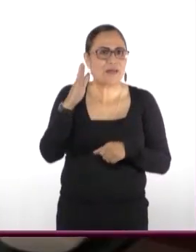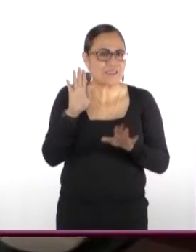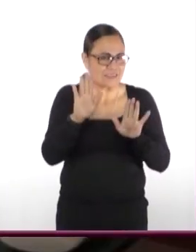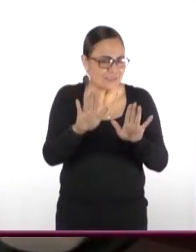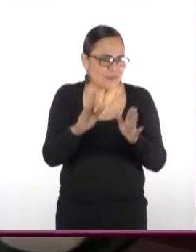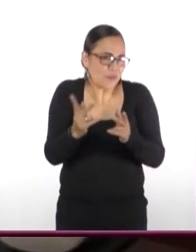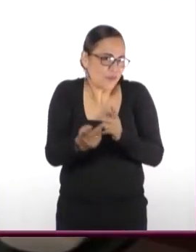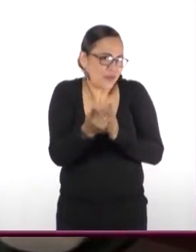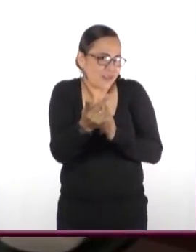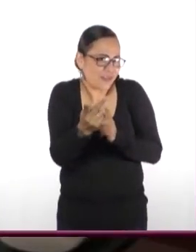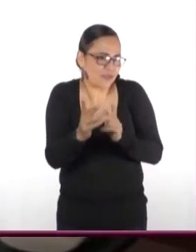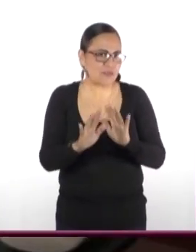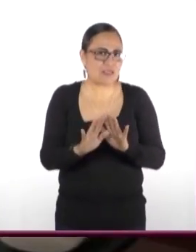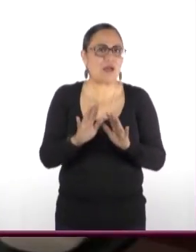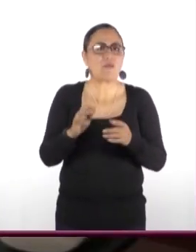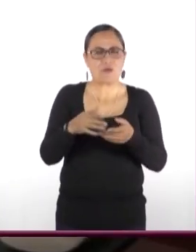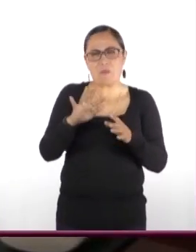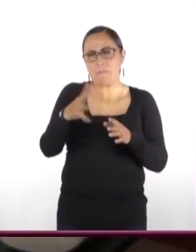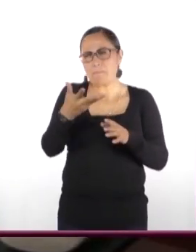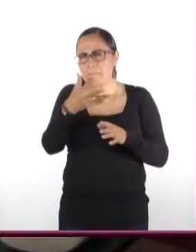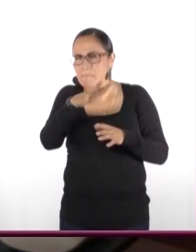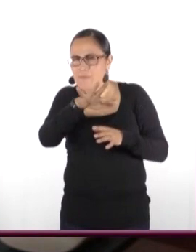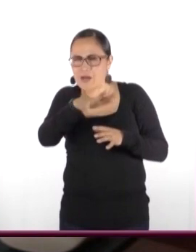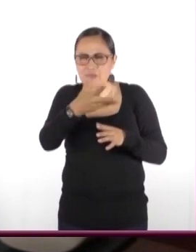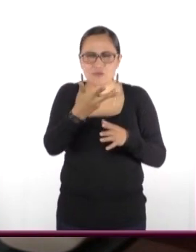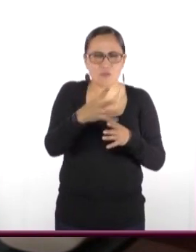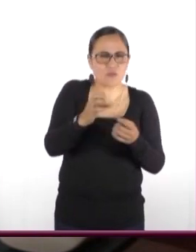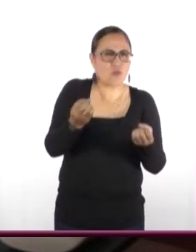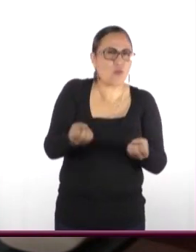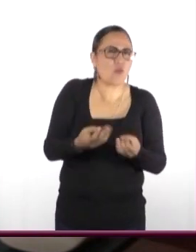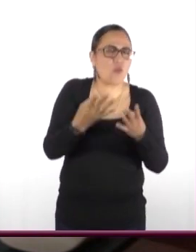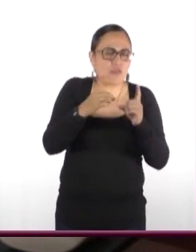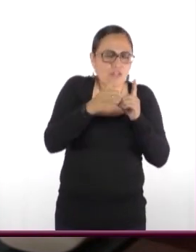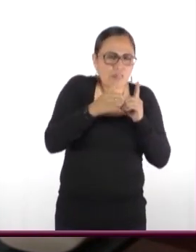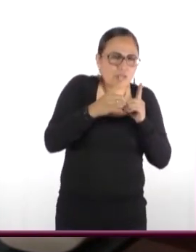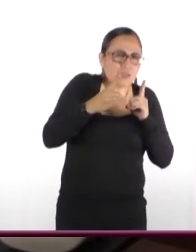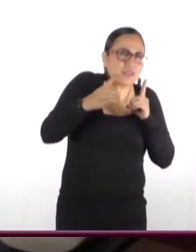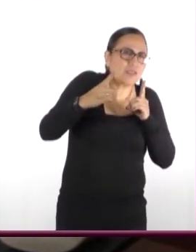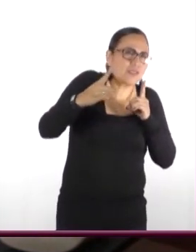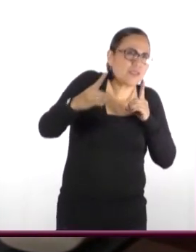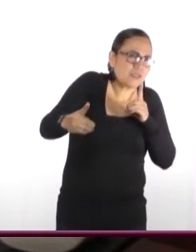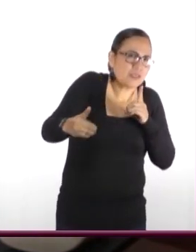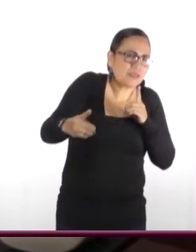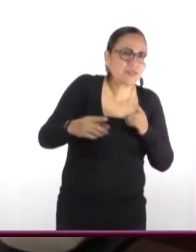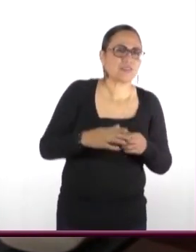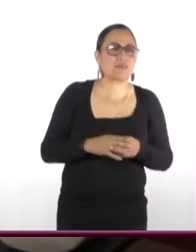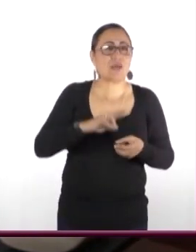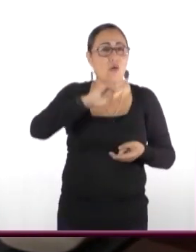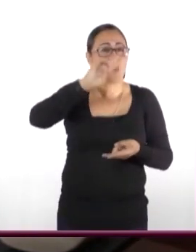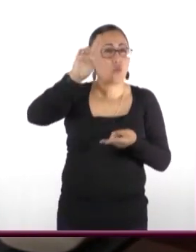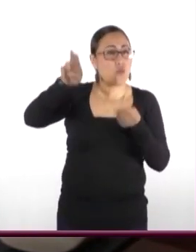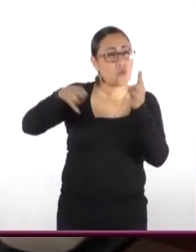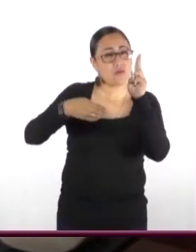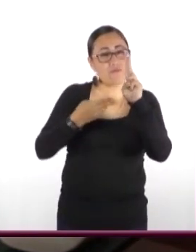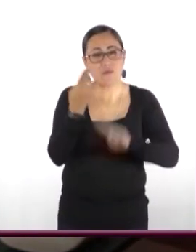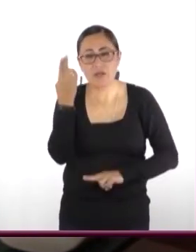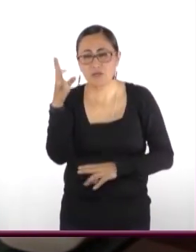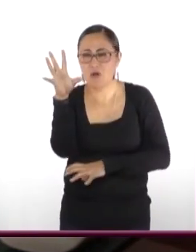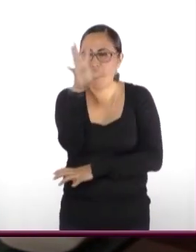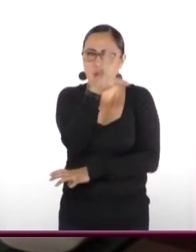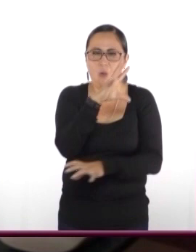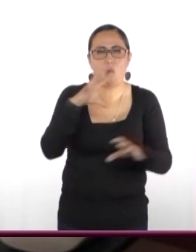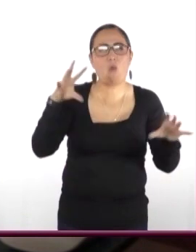alguna, ya se tiene como alguna aproximación de cuál es la dimensión que tiene el universo?